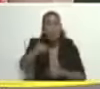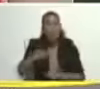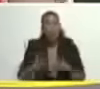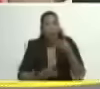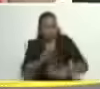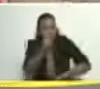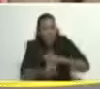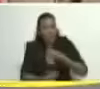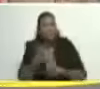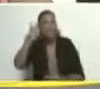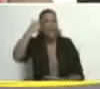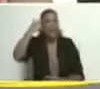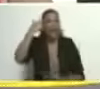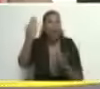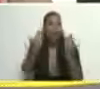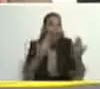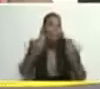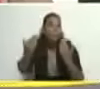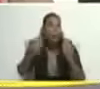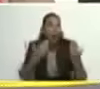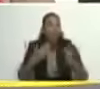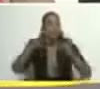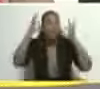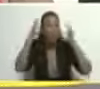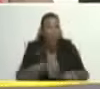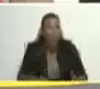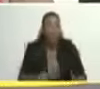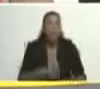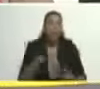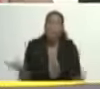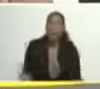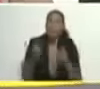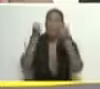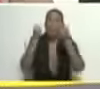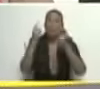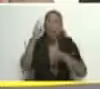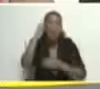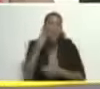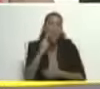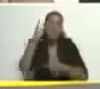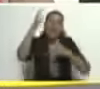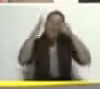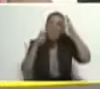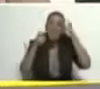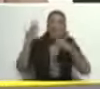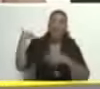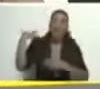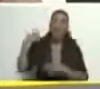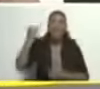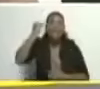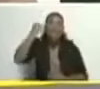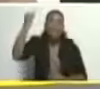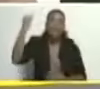eso, yo estoy seguro que vamos a seguir los impulsos de Bolívar y de Chávez,